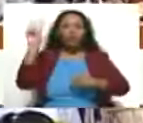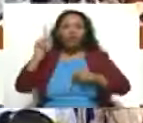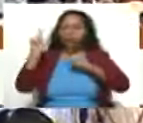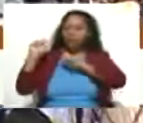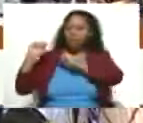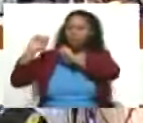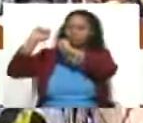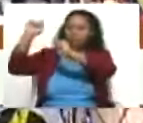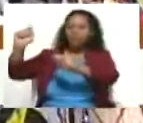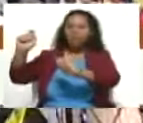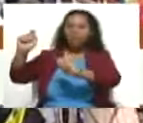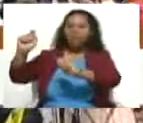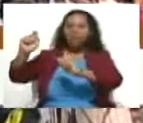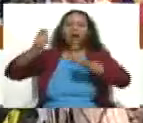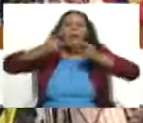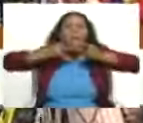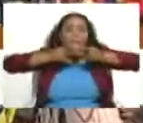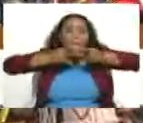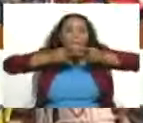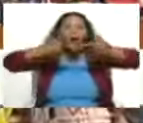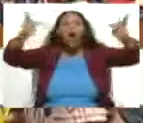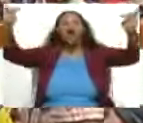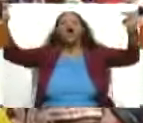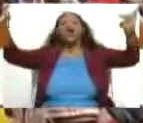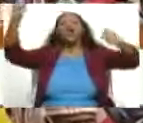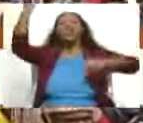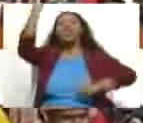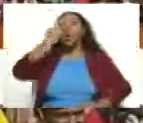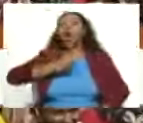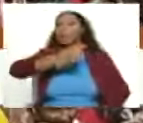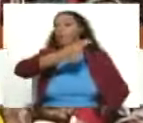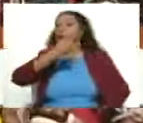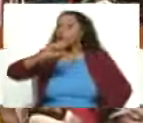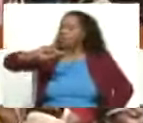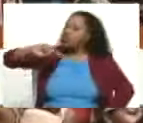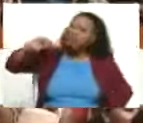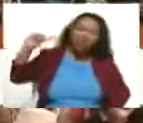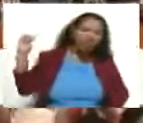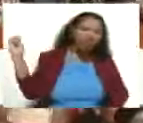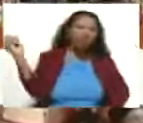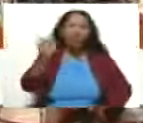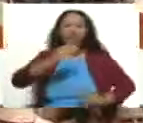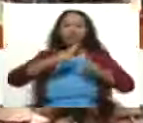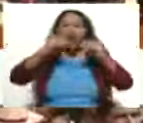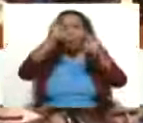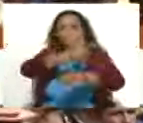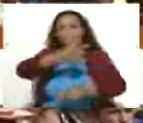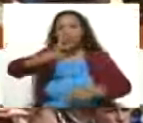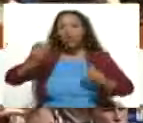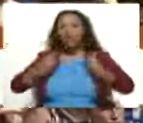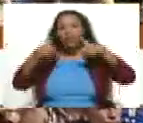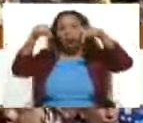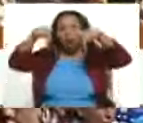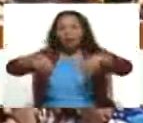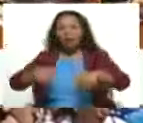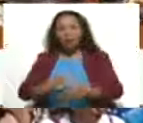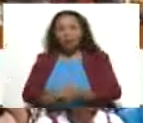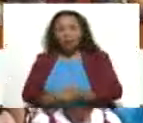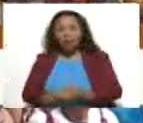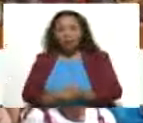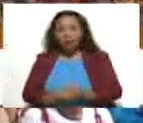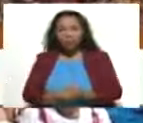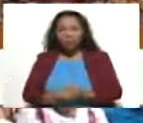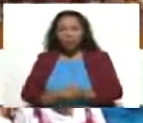el grito de compromiso de los guarao y gotaraos del delta del